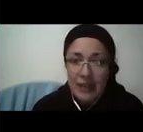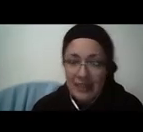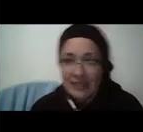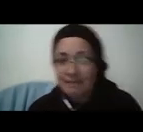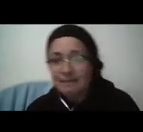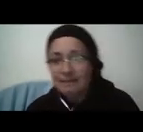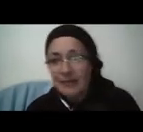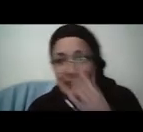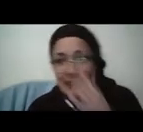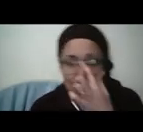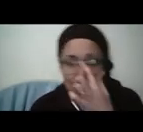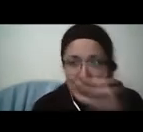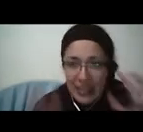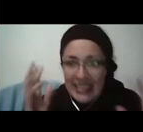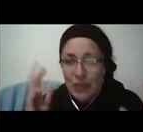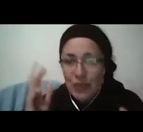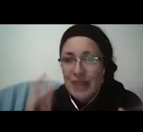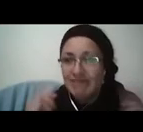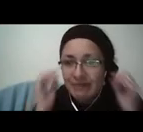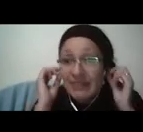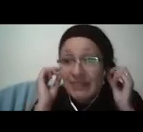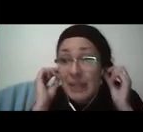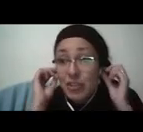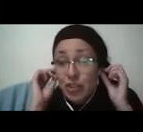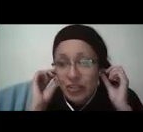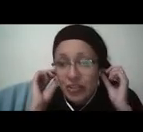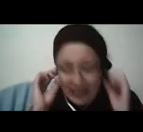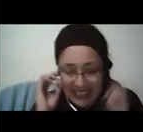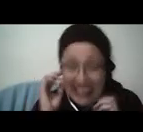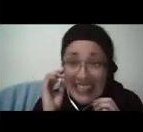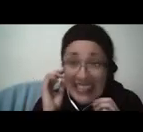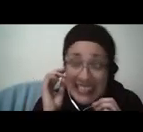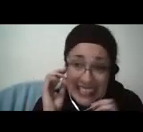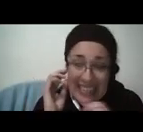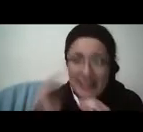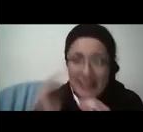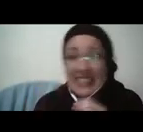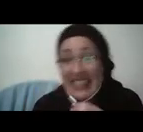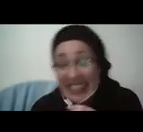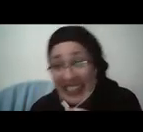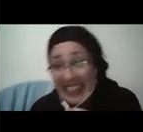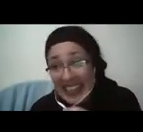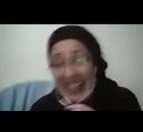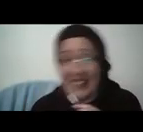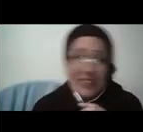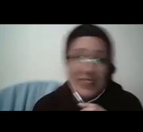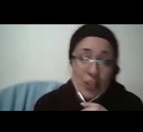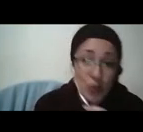Ahora bien, teniendo ya una idea, una dimensión de la energía que